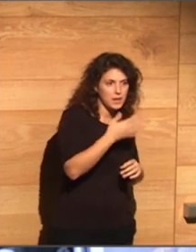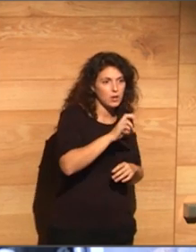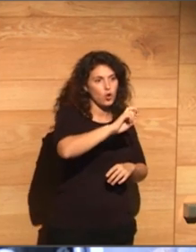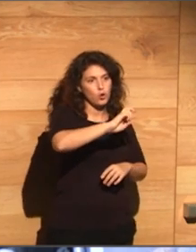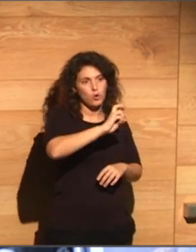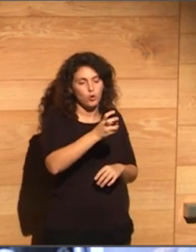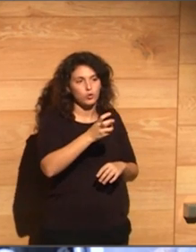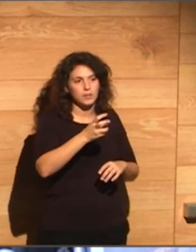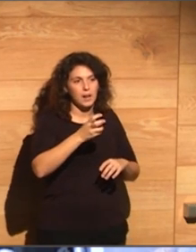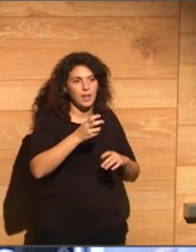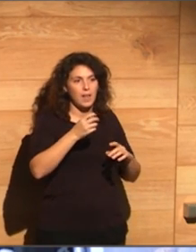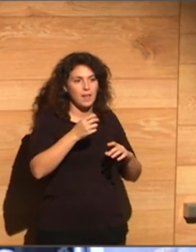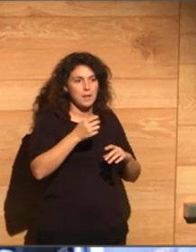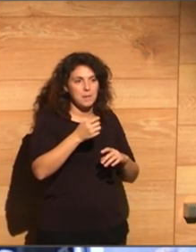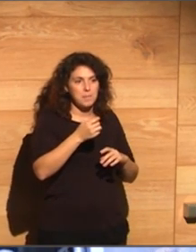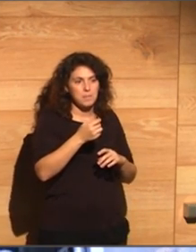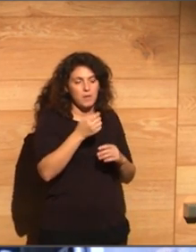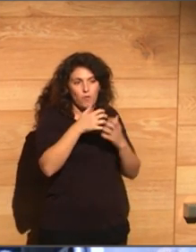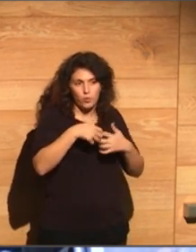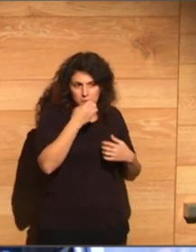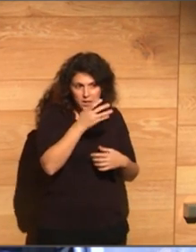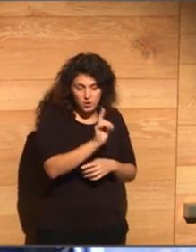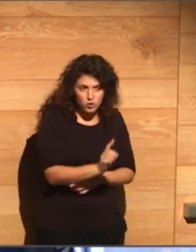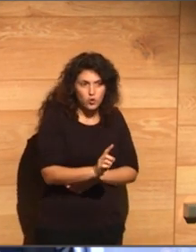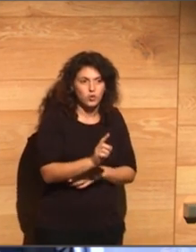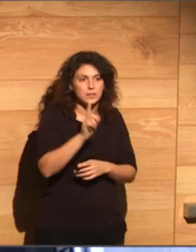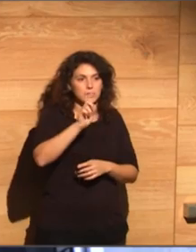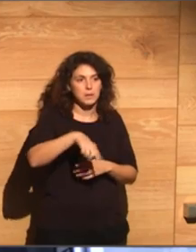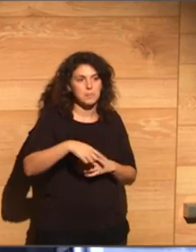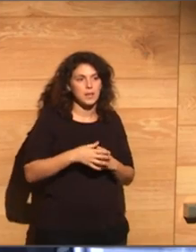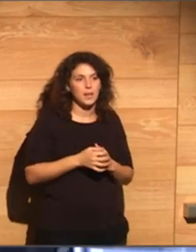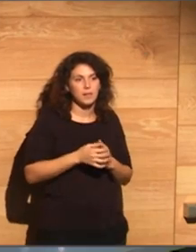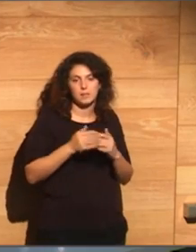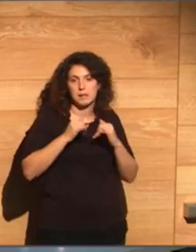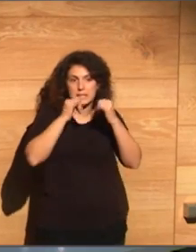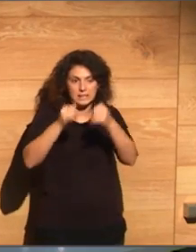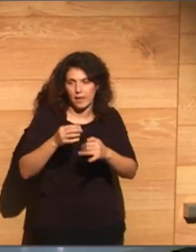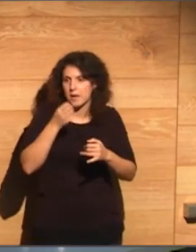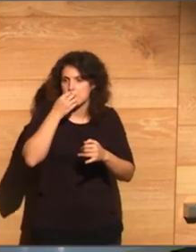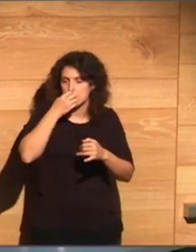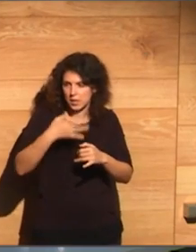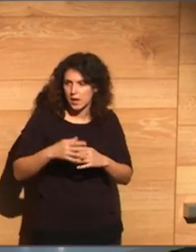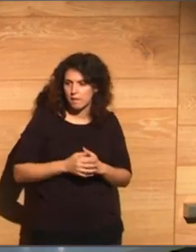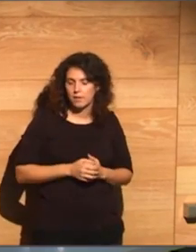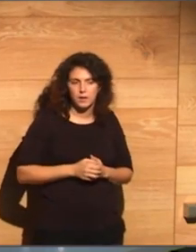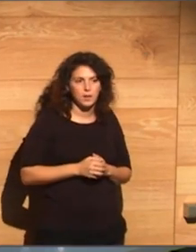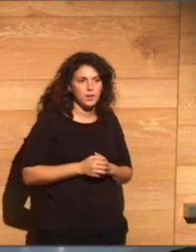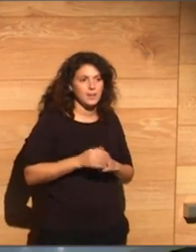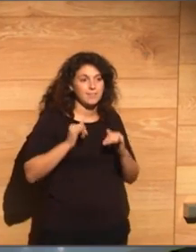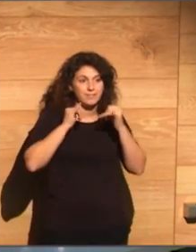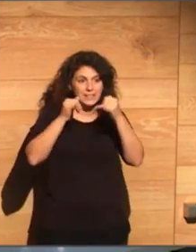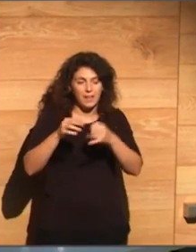del astracán que no acaba de funcionar de todo. La llegada era a Biarritz, ¿verdad? Sí. La llegada a